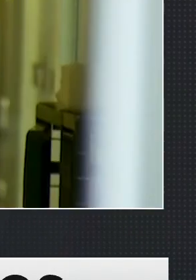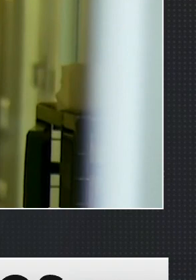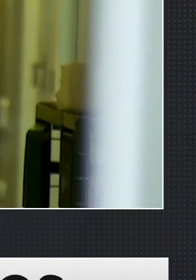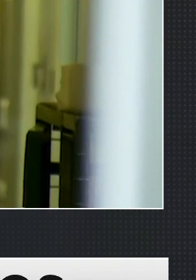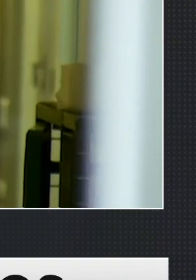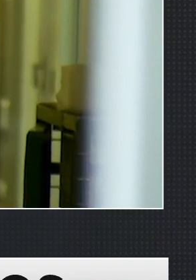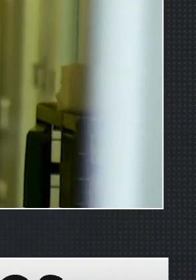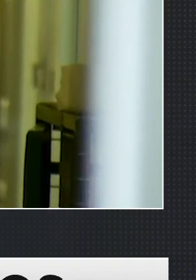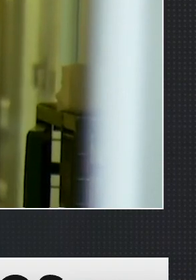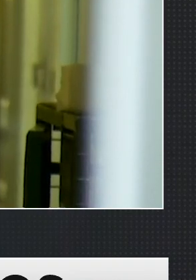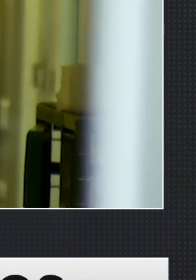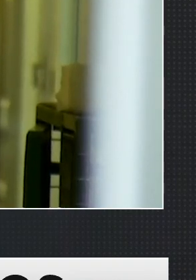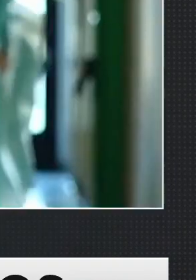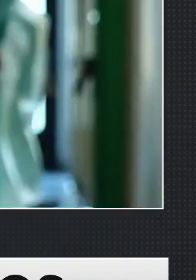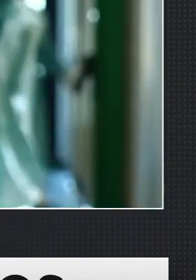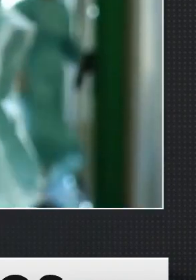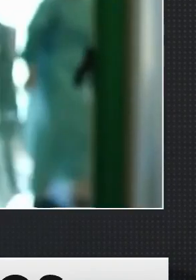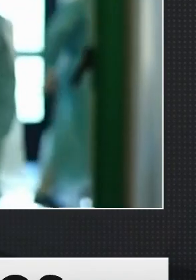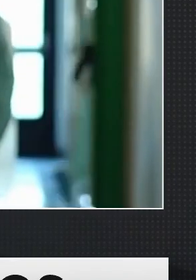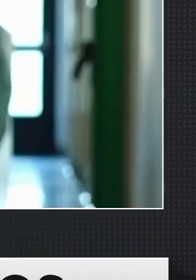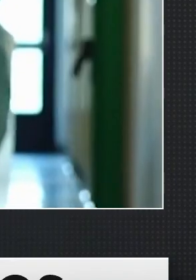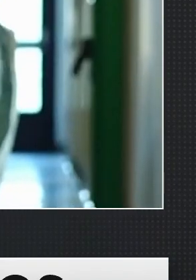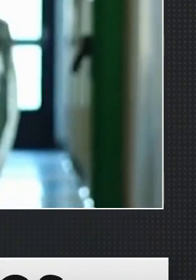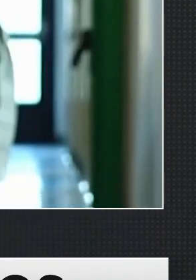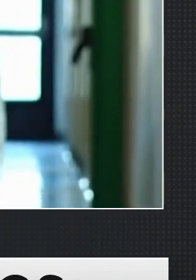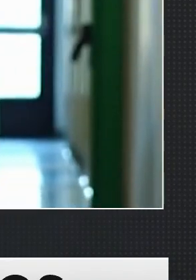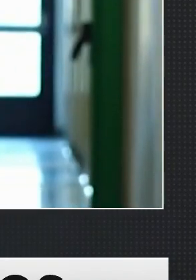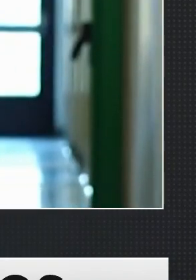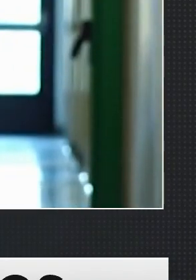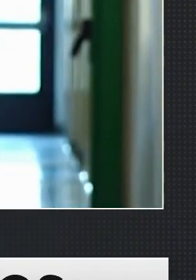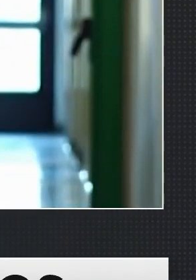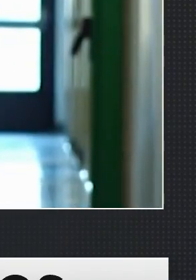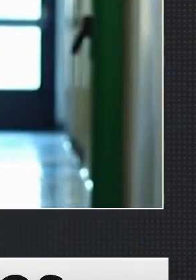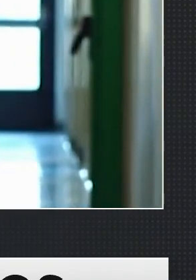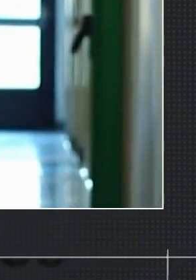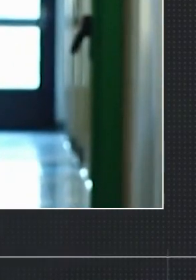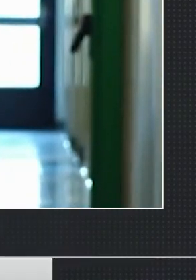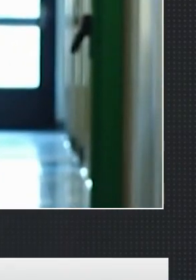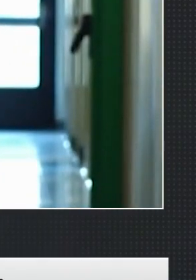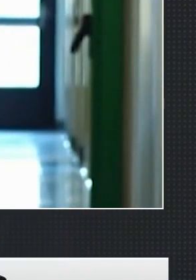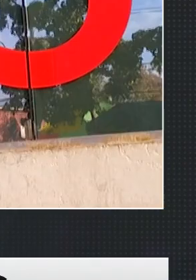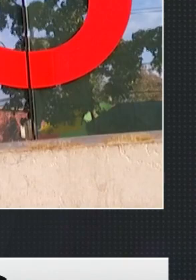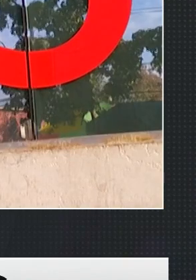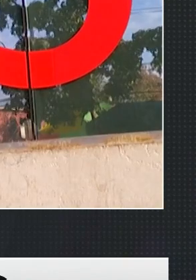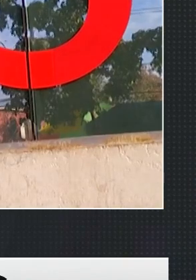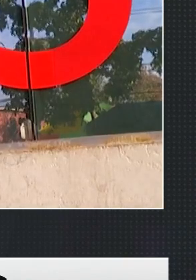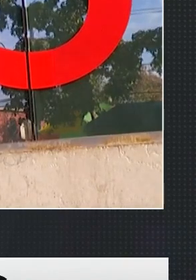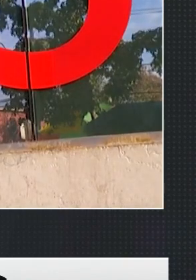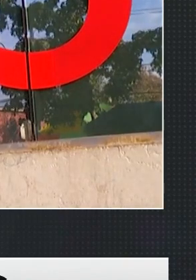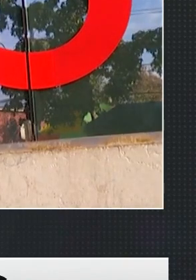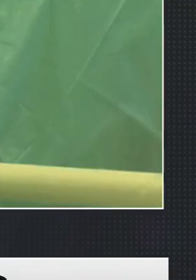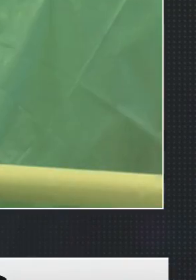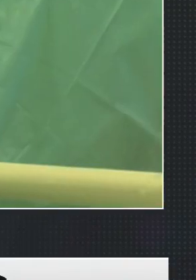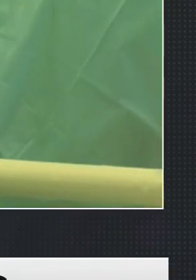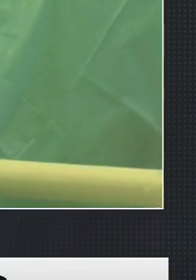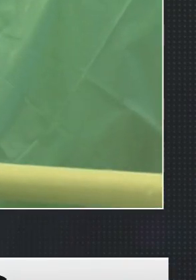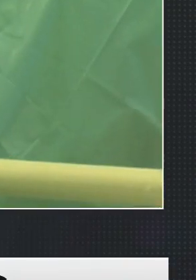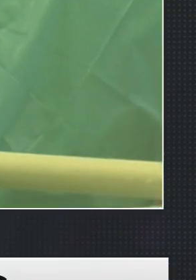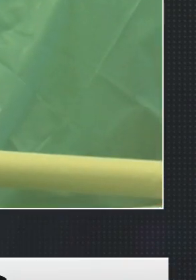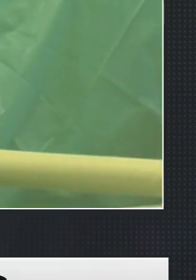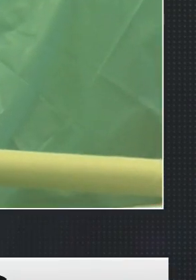durante el fin de semana por eso las autoridades siempre advierte que las cifras de los lunes y los martes probablemente van a variar de la tendencia